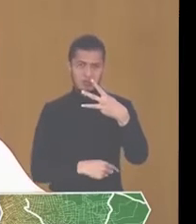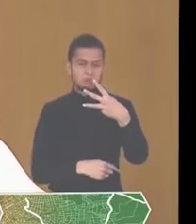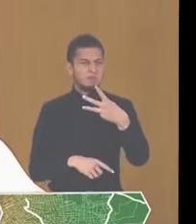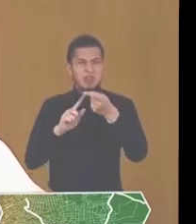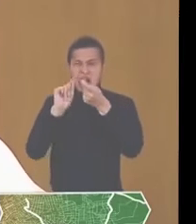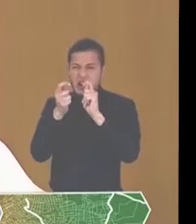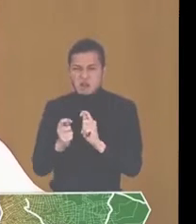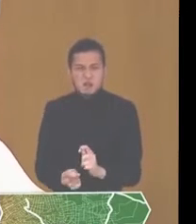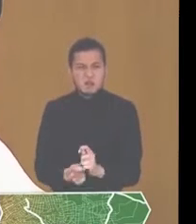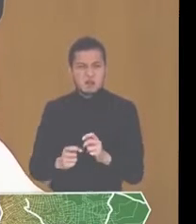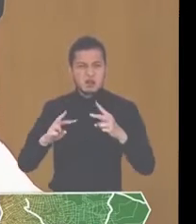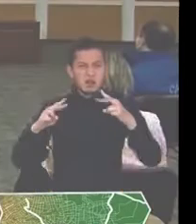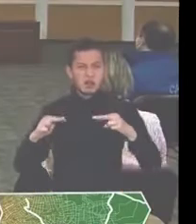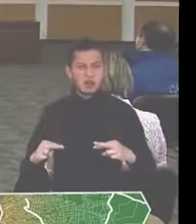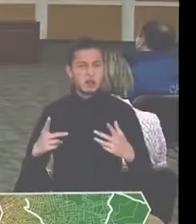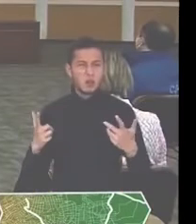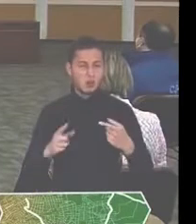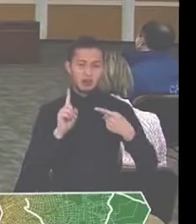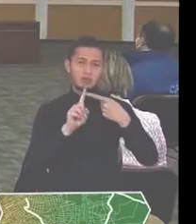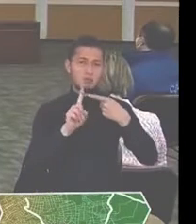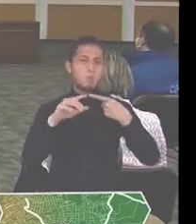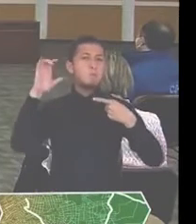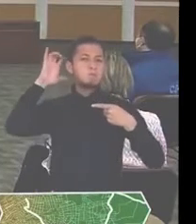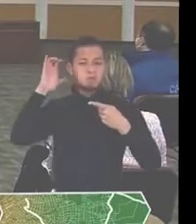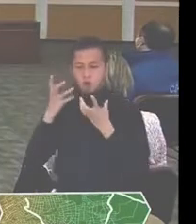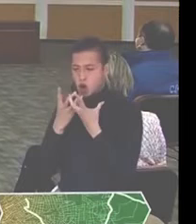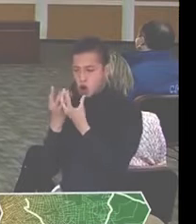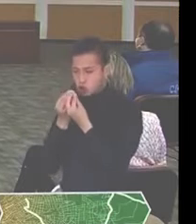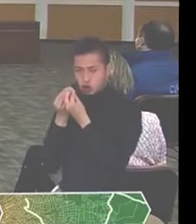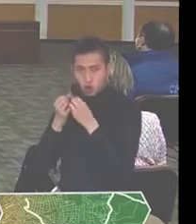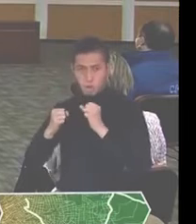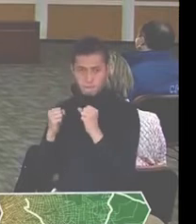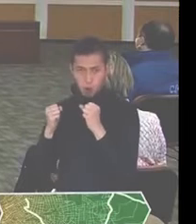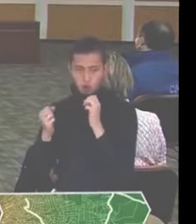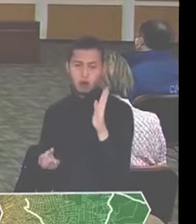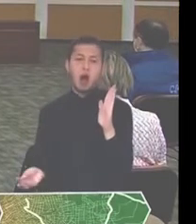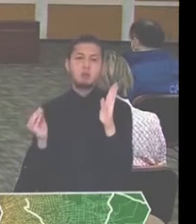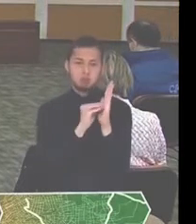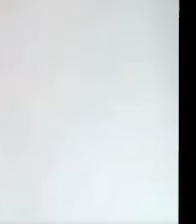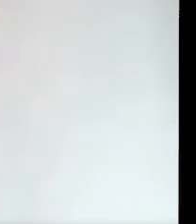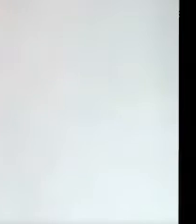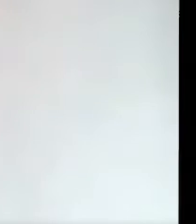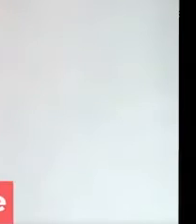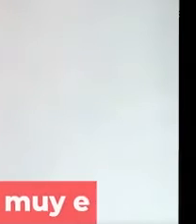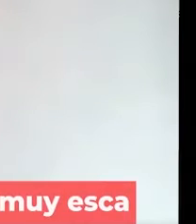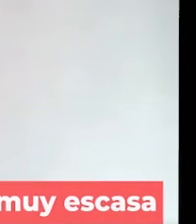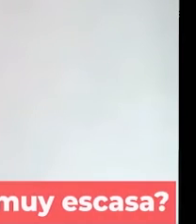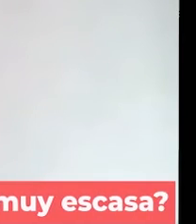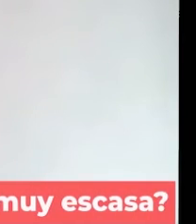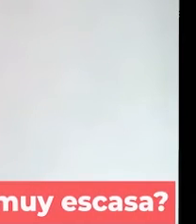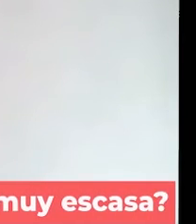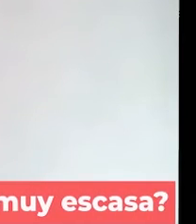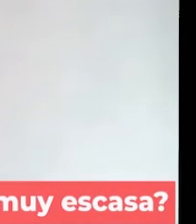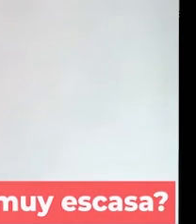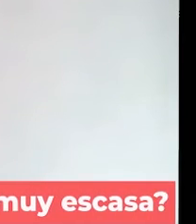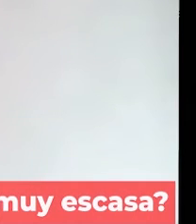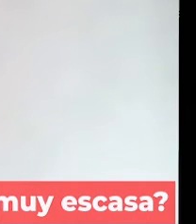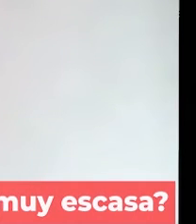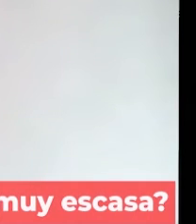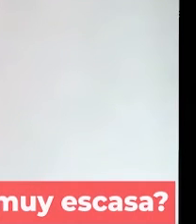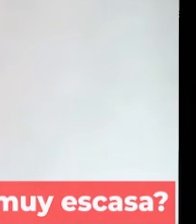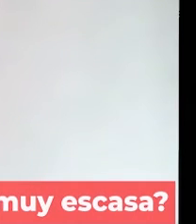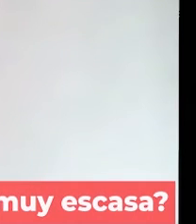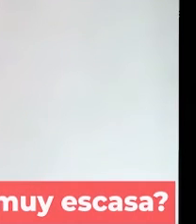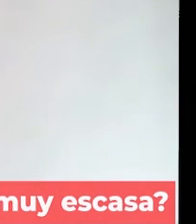pero con unos fondos que nos va a cambiar completamente la vida y la lógica de poder vivir en una ciudad amable, tranquila,